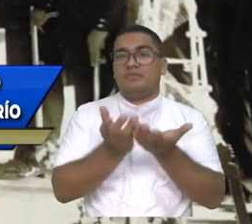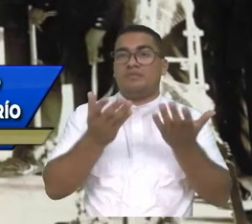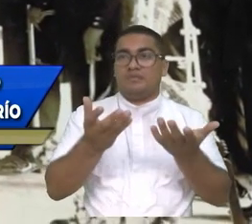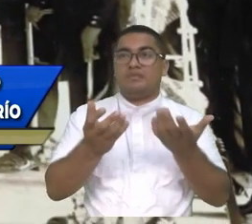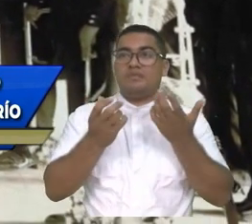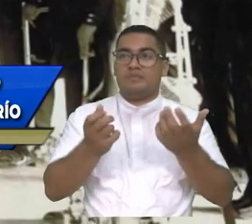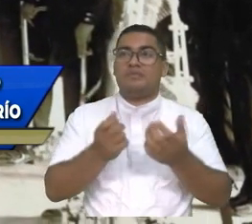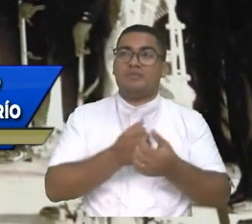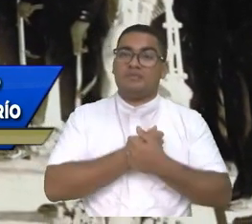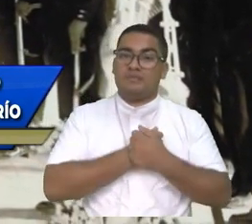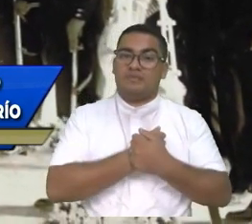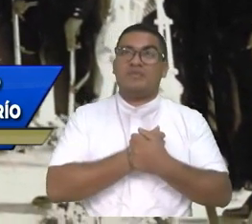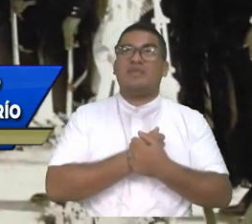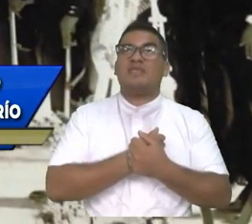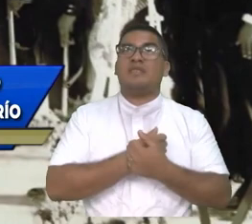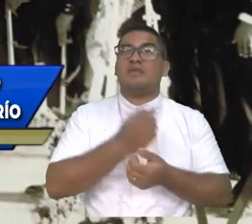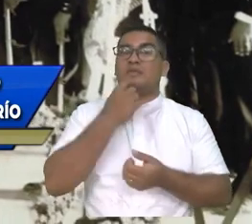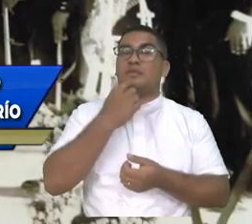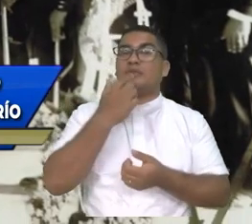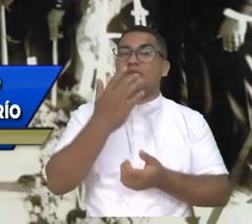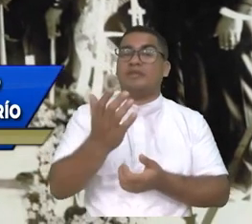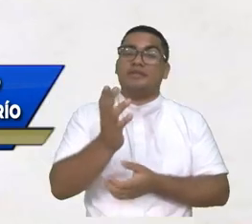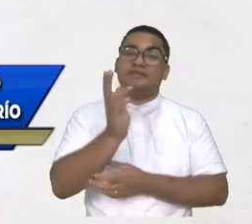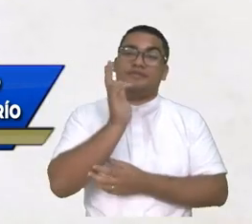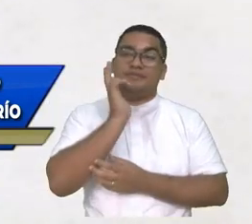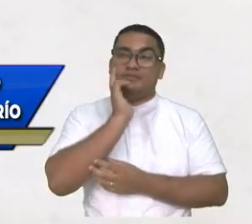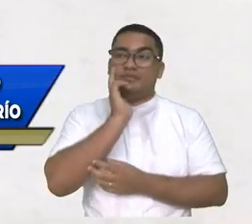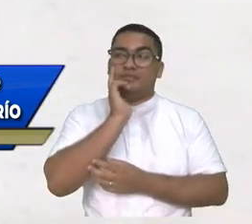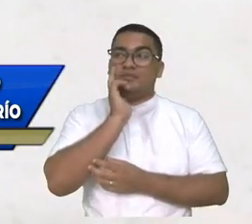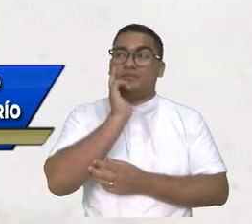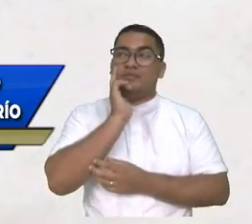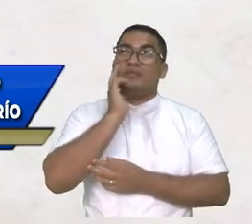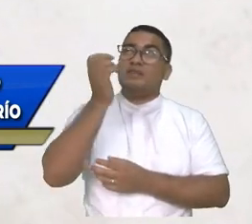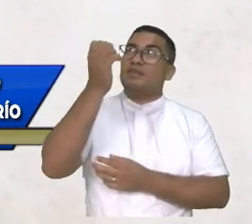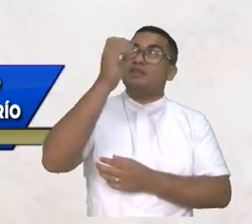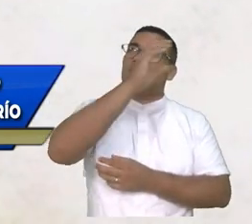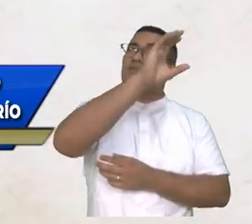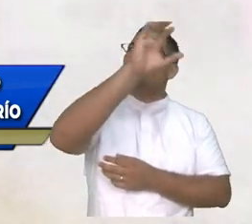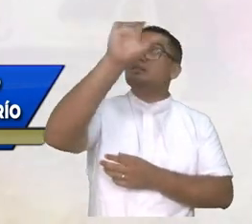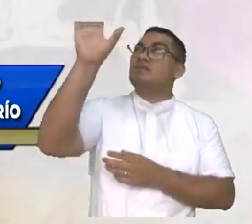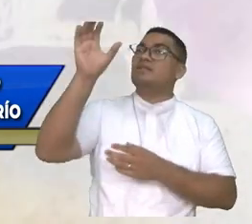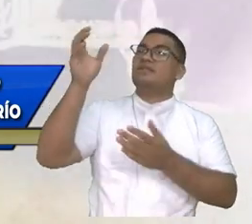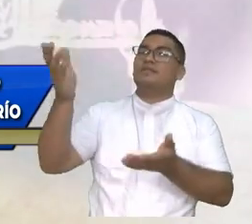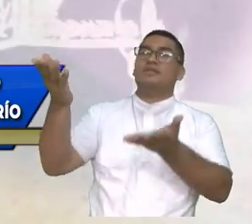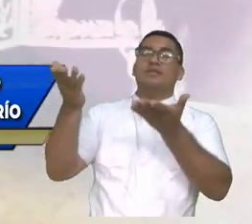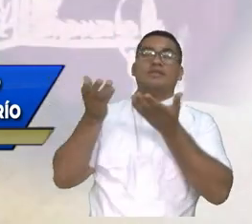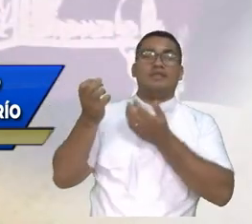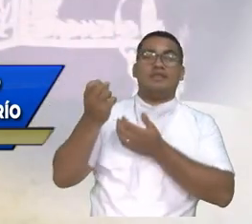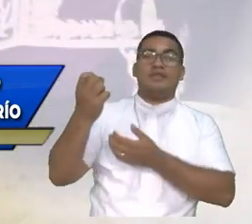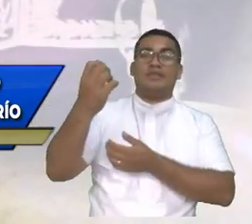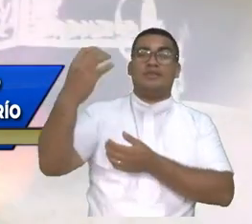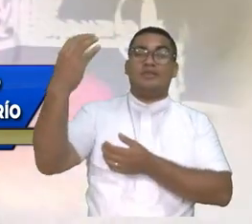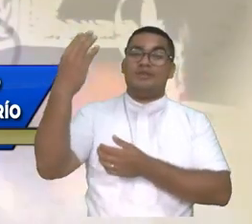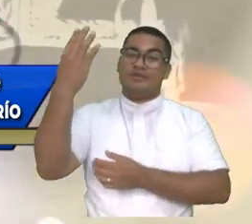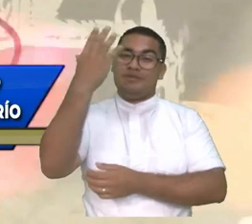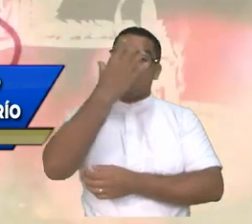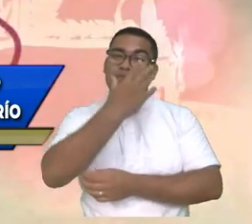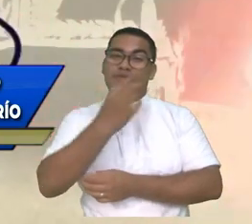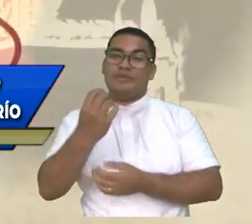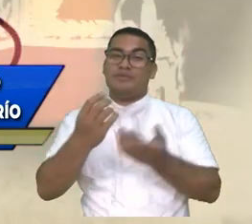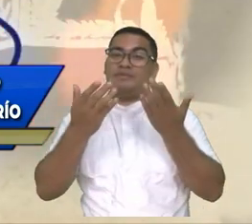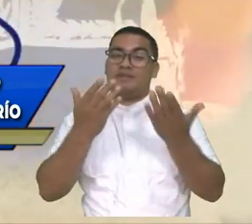querramos, porque Rubén desde el infinito nos sigue dando una luz preciosa